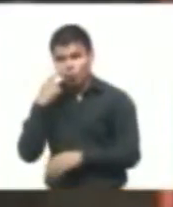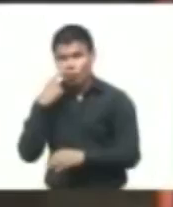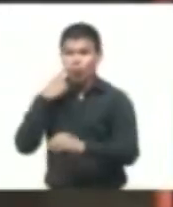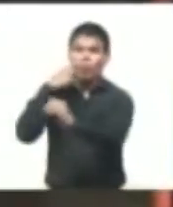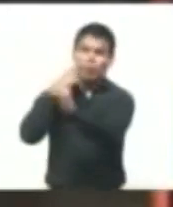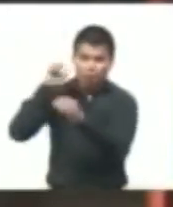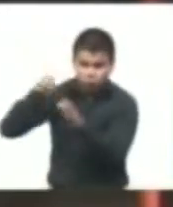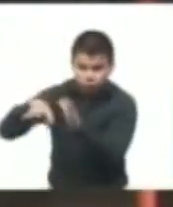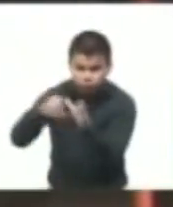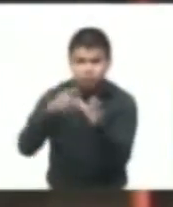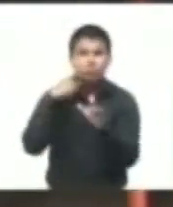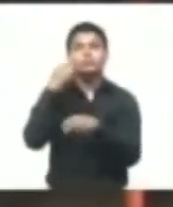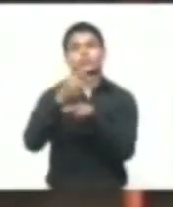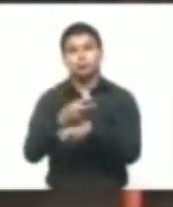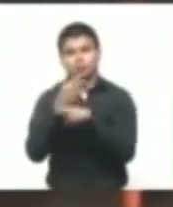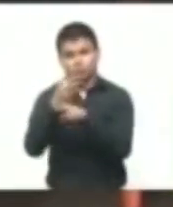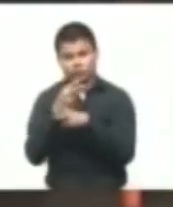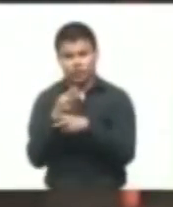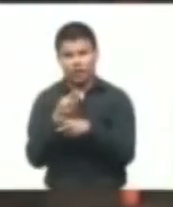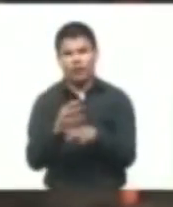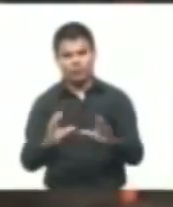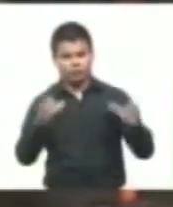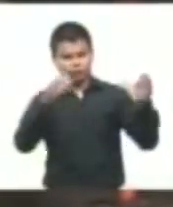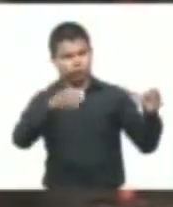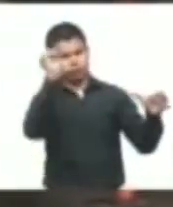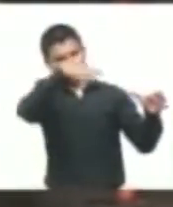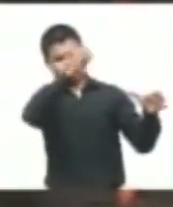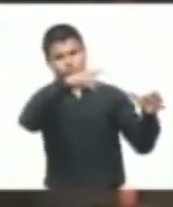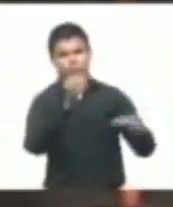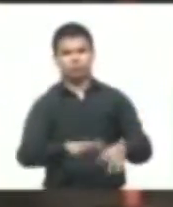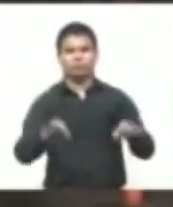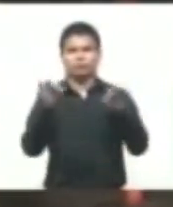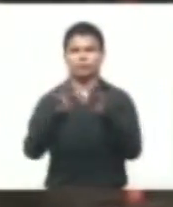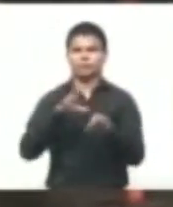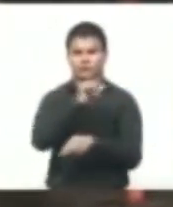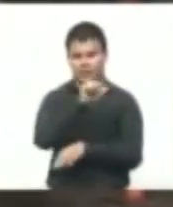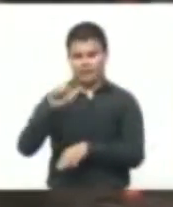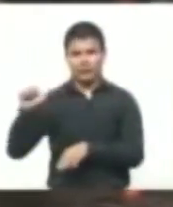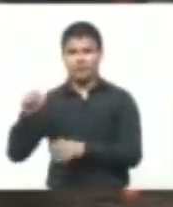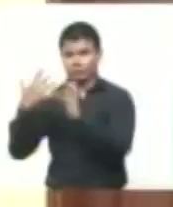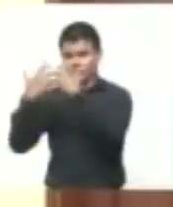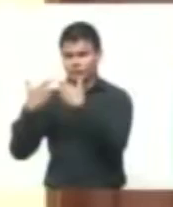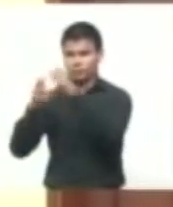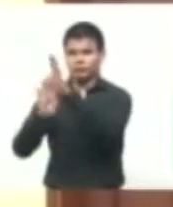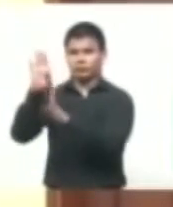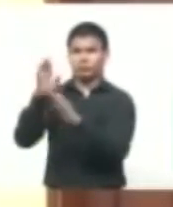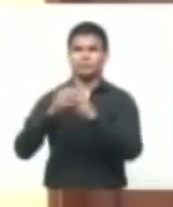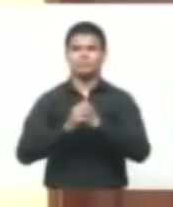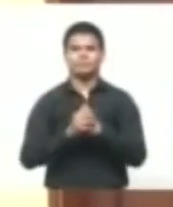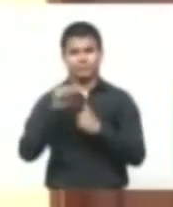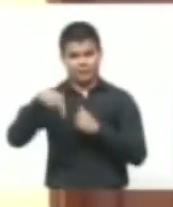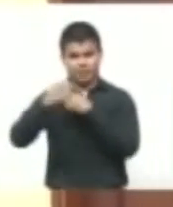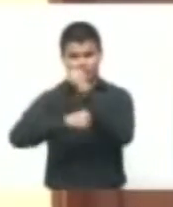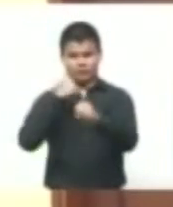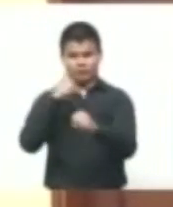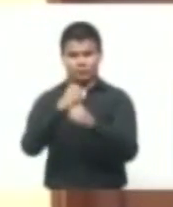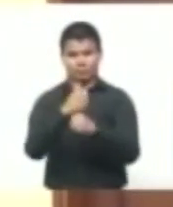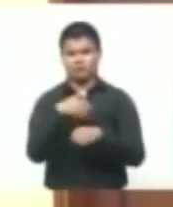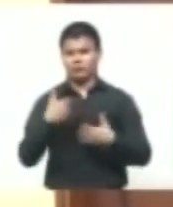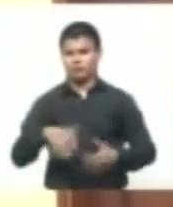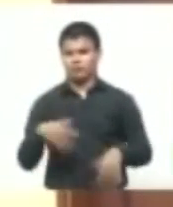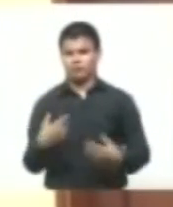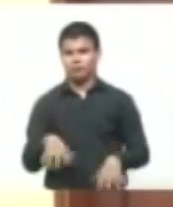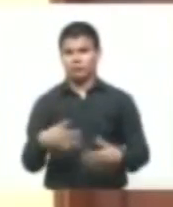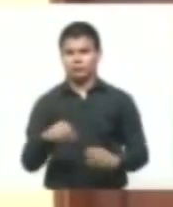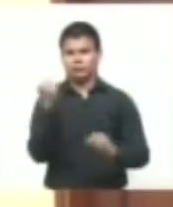a los barranquilleros, favorecieron en los operativos de limpieza realizados por AAA. La operación de este año fue la operación más grande que hemos tenido nunca